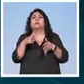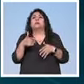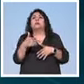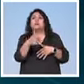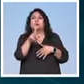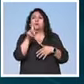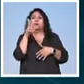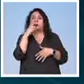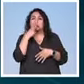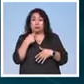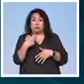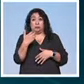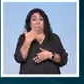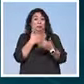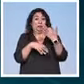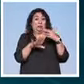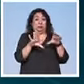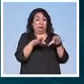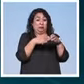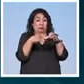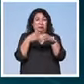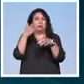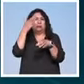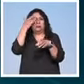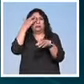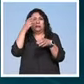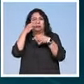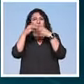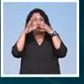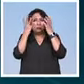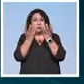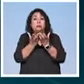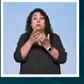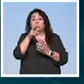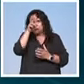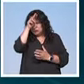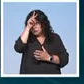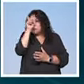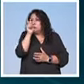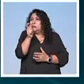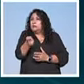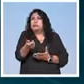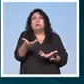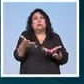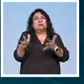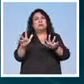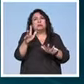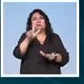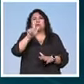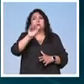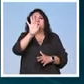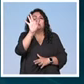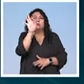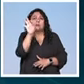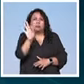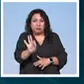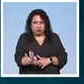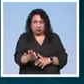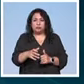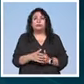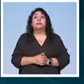dulce y de todas las especies conocidas en la tierra los insectos constituyen alrededor del 70